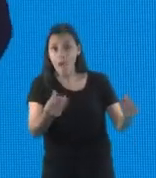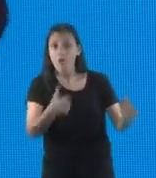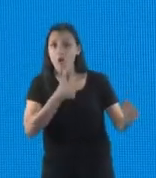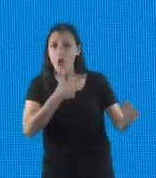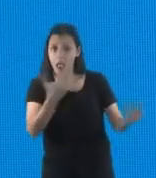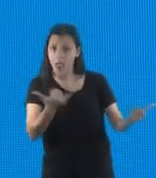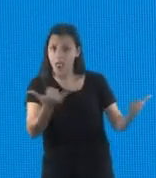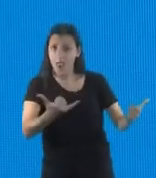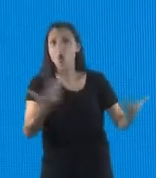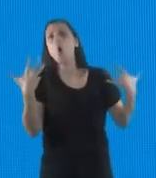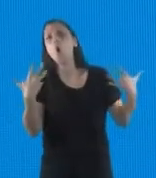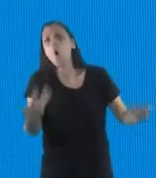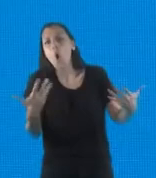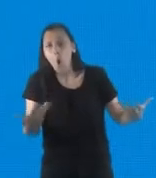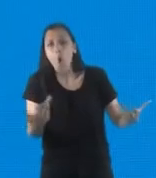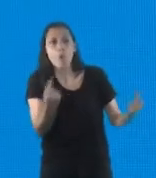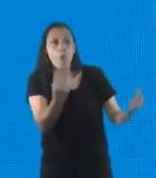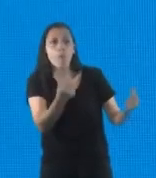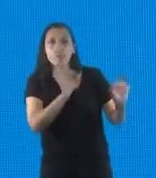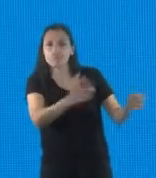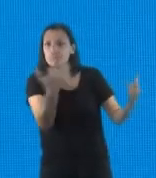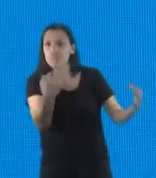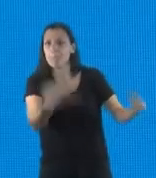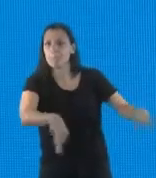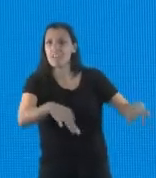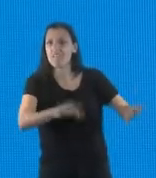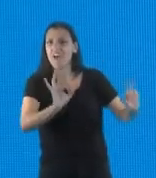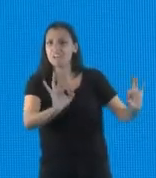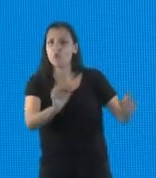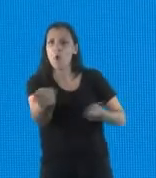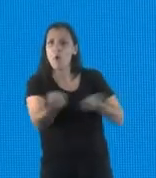obviamente que la rentabilidad está asegurada.